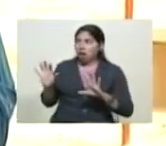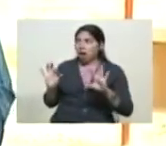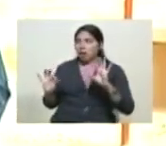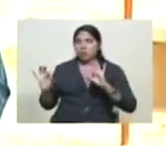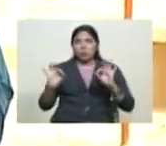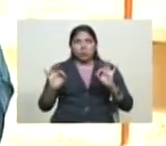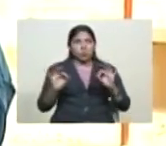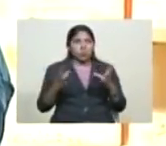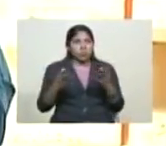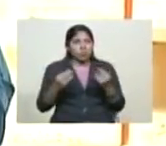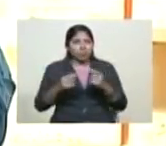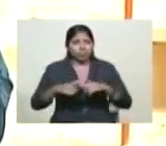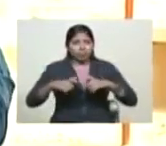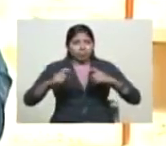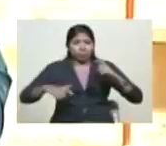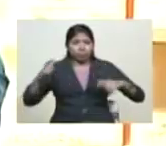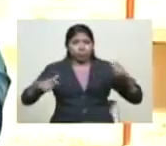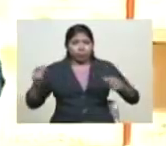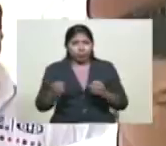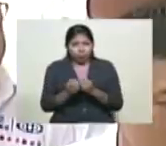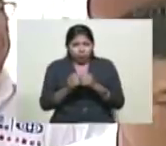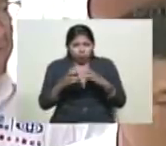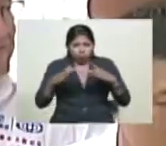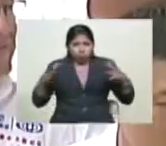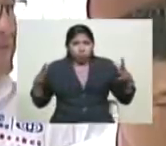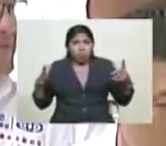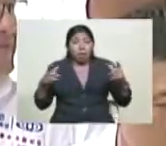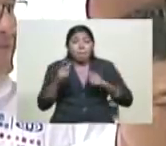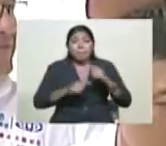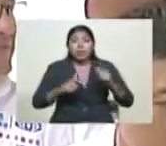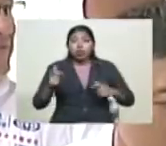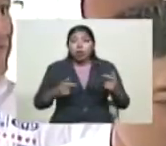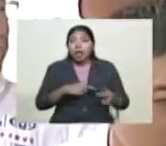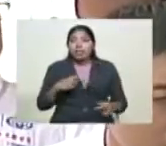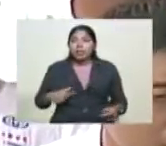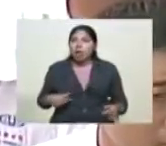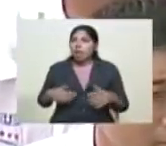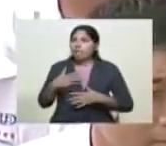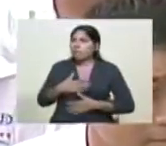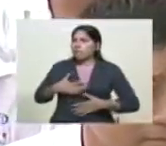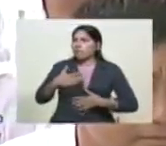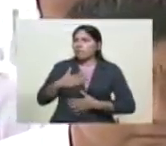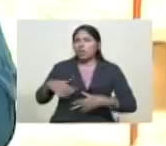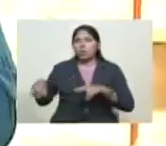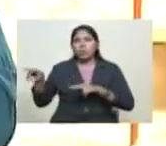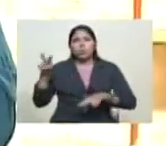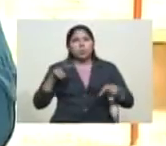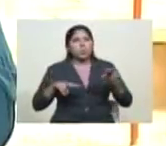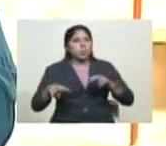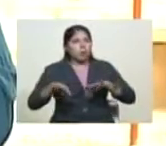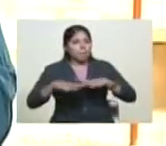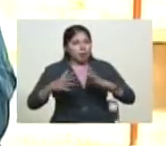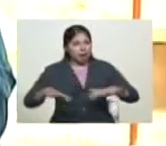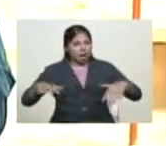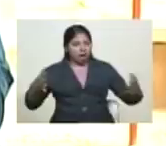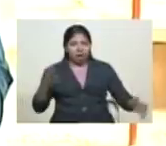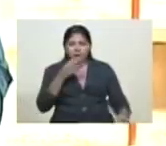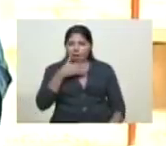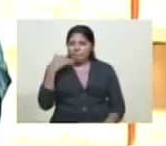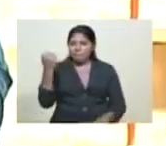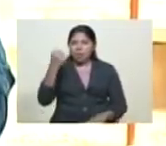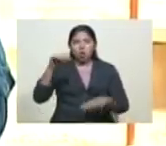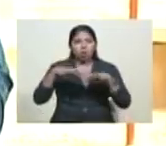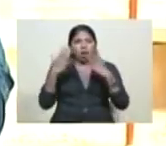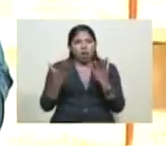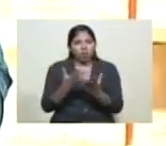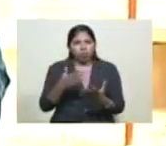de chinos y de chinas viniendo a Margarita a disfrutar las mejores playas del mundo, a compartir con el mejor